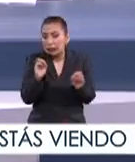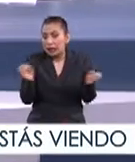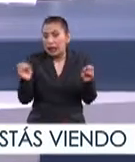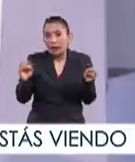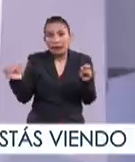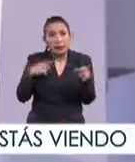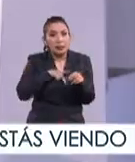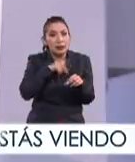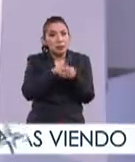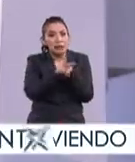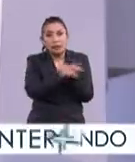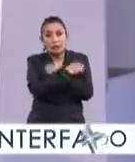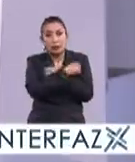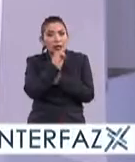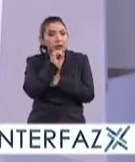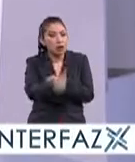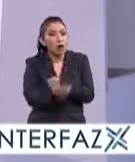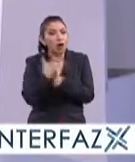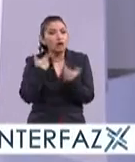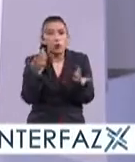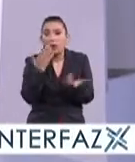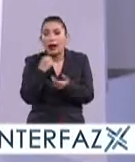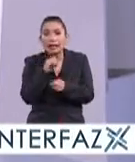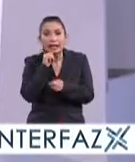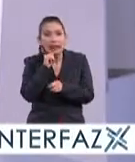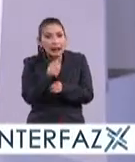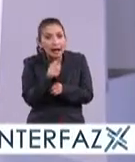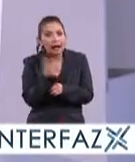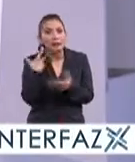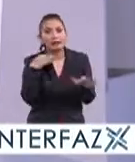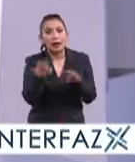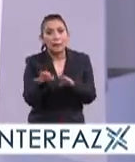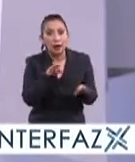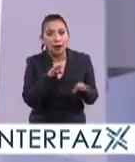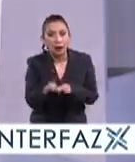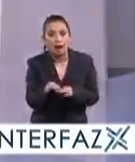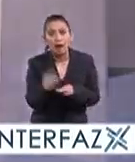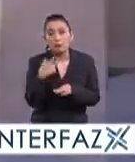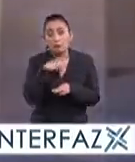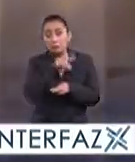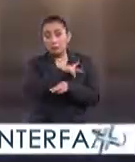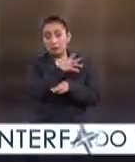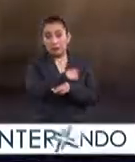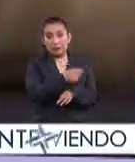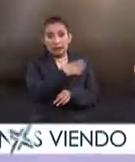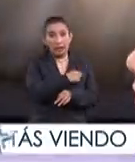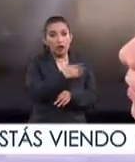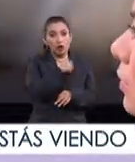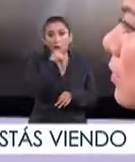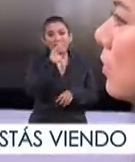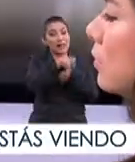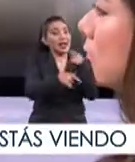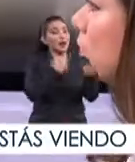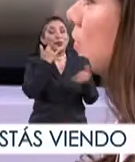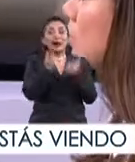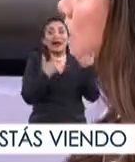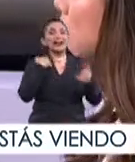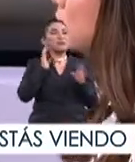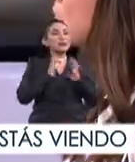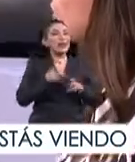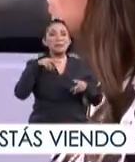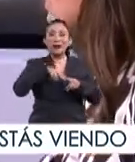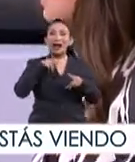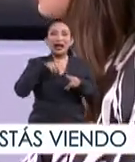hay posibilidad de educación, no hay una posibilidad de trabajo, mis hijos no pueden ir a jugar tranquilamente